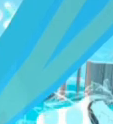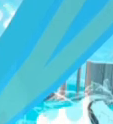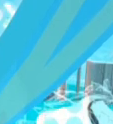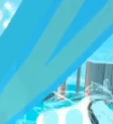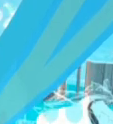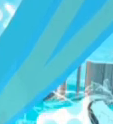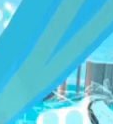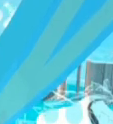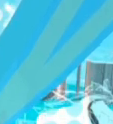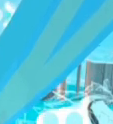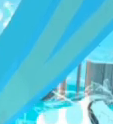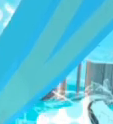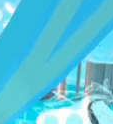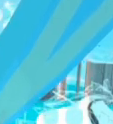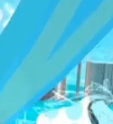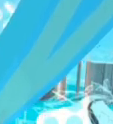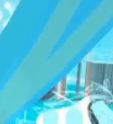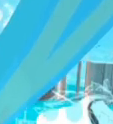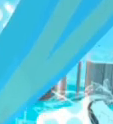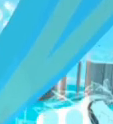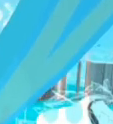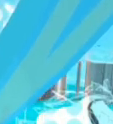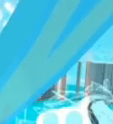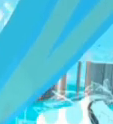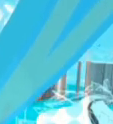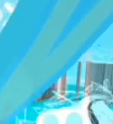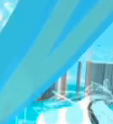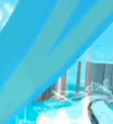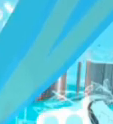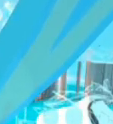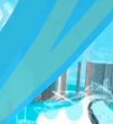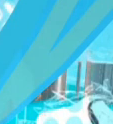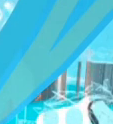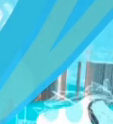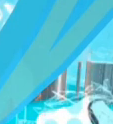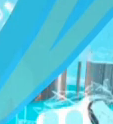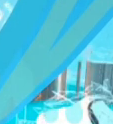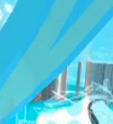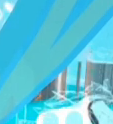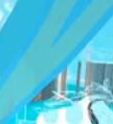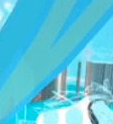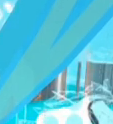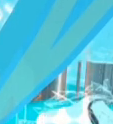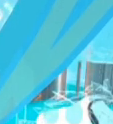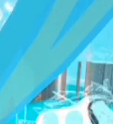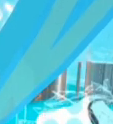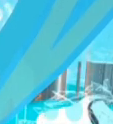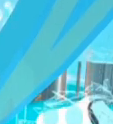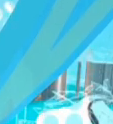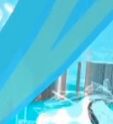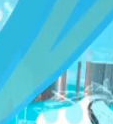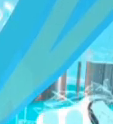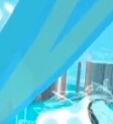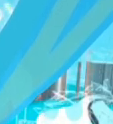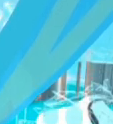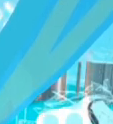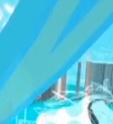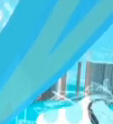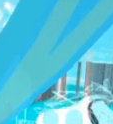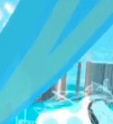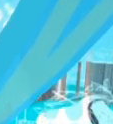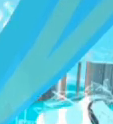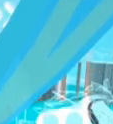importante cantidad de delitos de falsificación y uso de documento falso, y otros delitos que tienen que ver con el uso de un